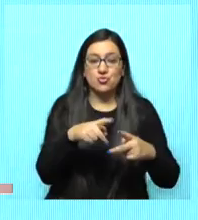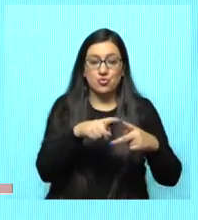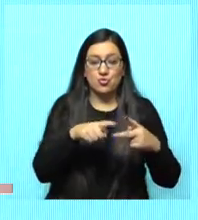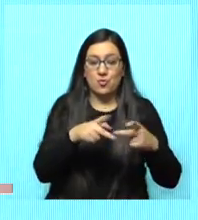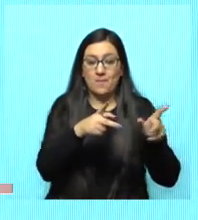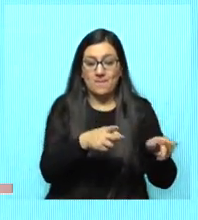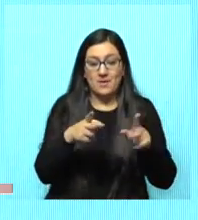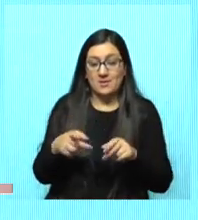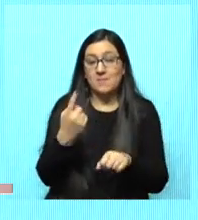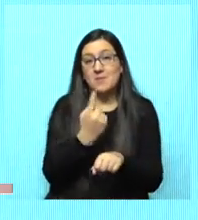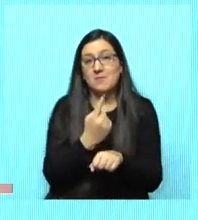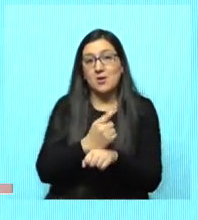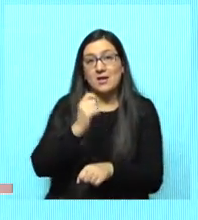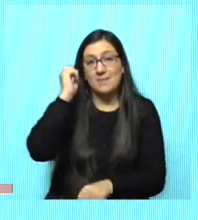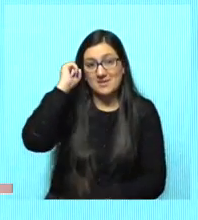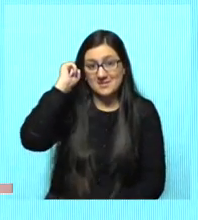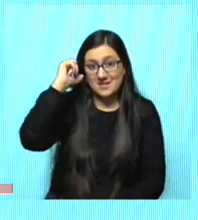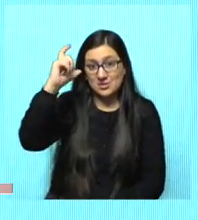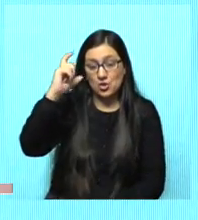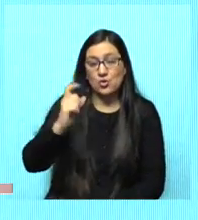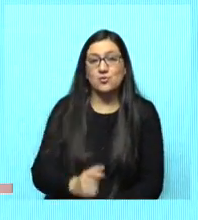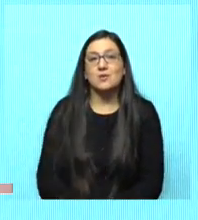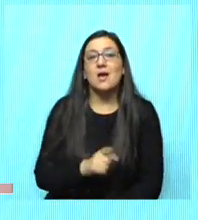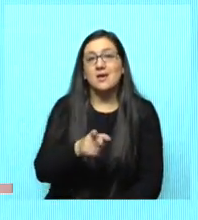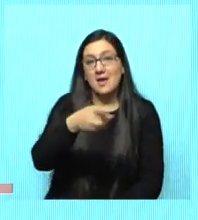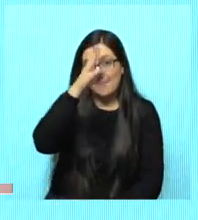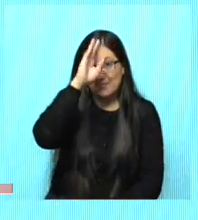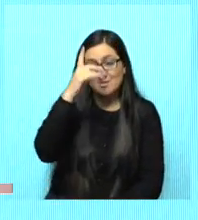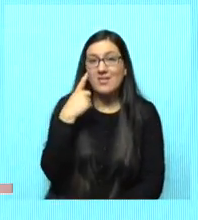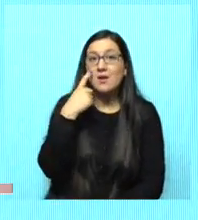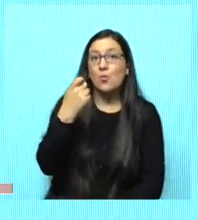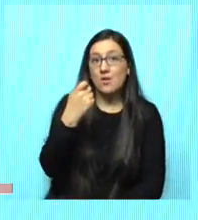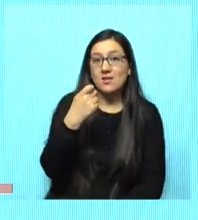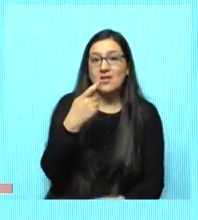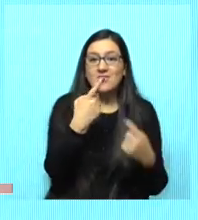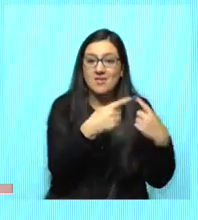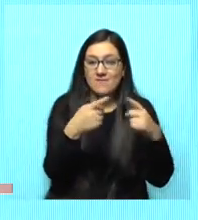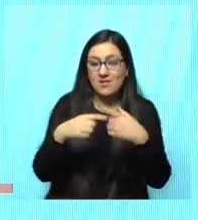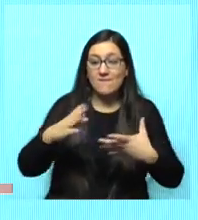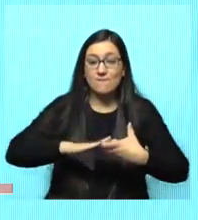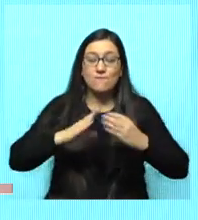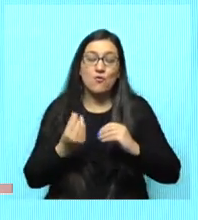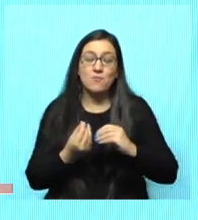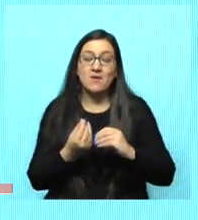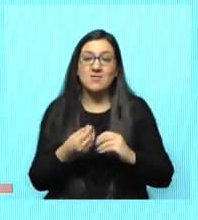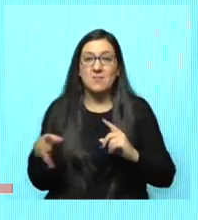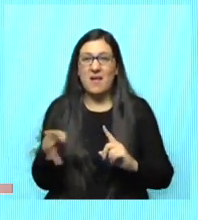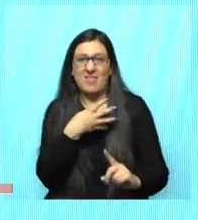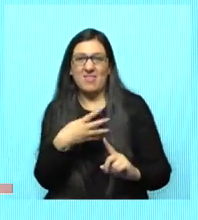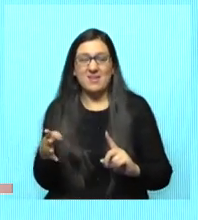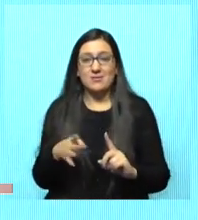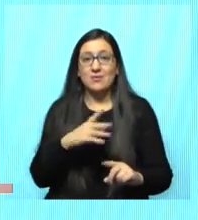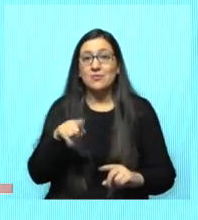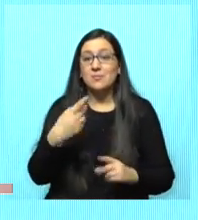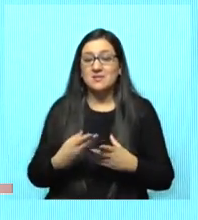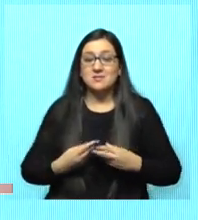la capacitación que nos la dan los talleristas, en las cuales aprendemos a identificar las diferentes formas de maltrato. Y después la